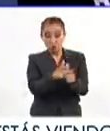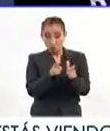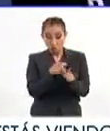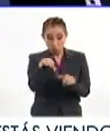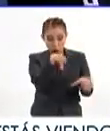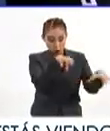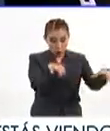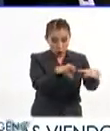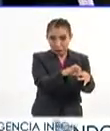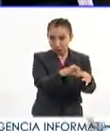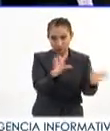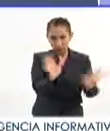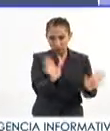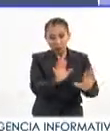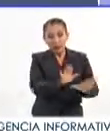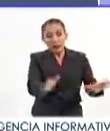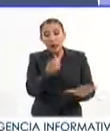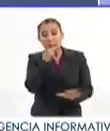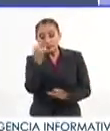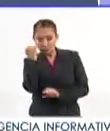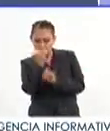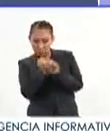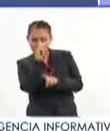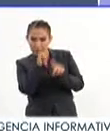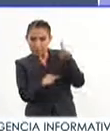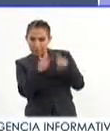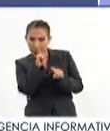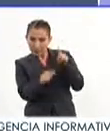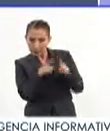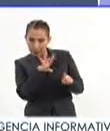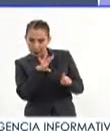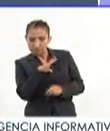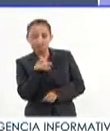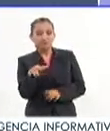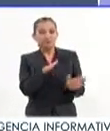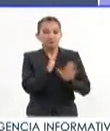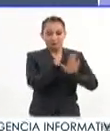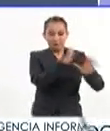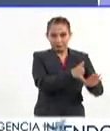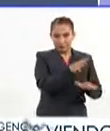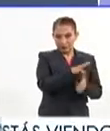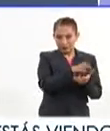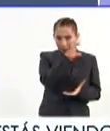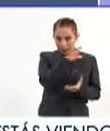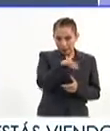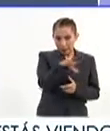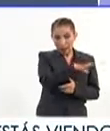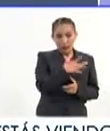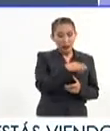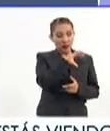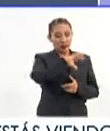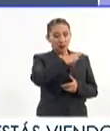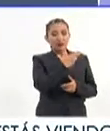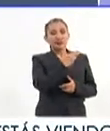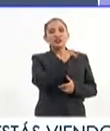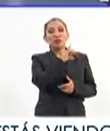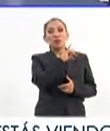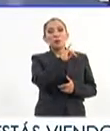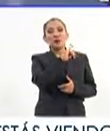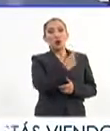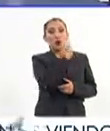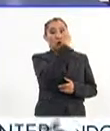étnicos concuerdan, ¿no? De acuerdo a la fuente, estos varían. Ahora bien, generalmente la partida de Chicomostoc es en un año